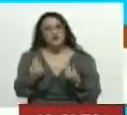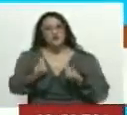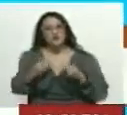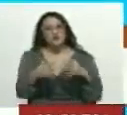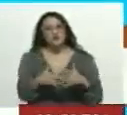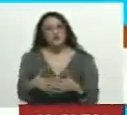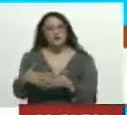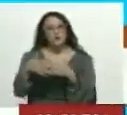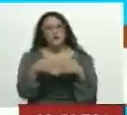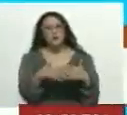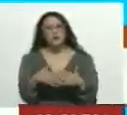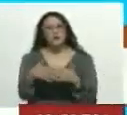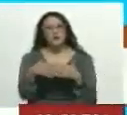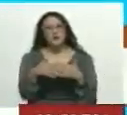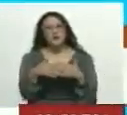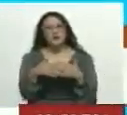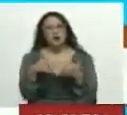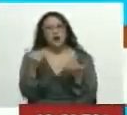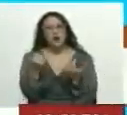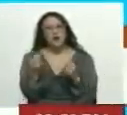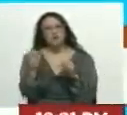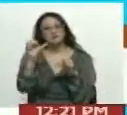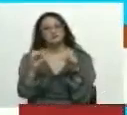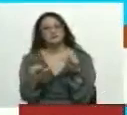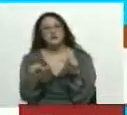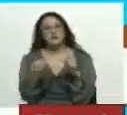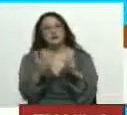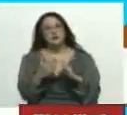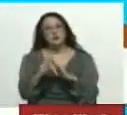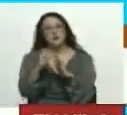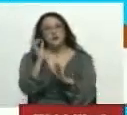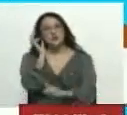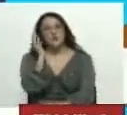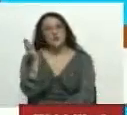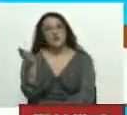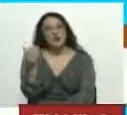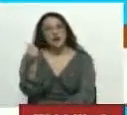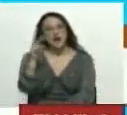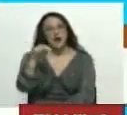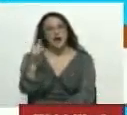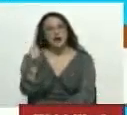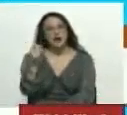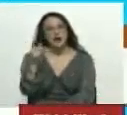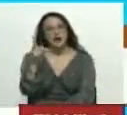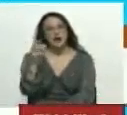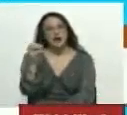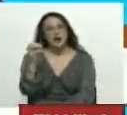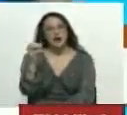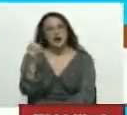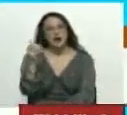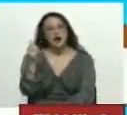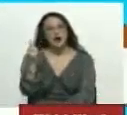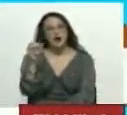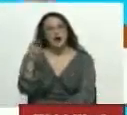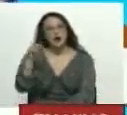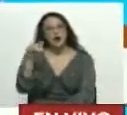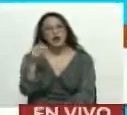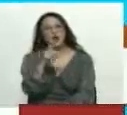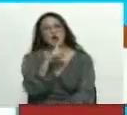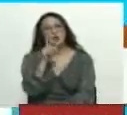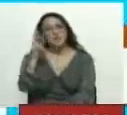Unidos Vamos a darle la palabra ahora a la comunera anacaona nombre hermoso indígena